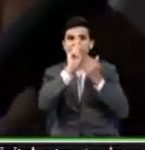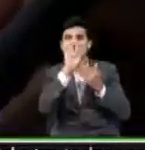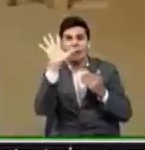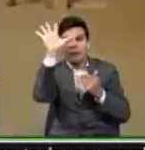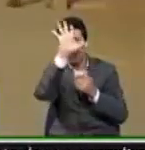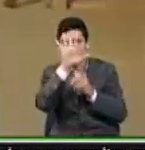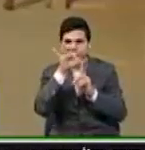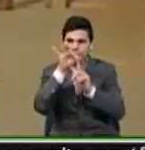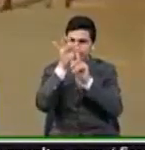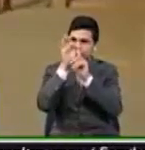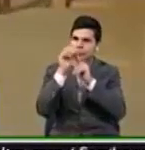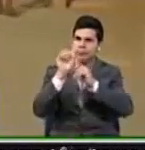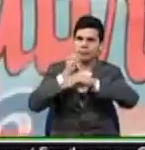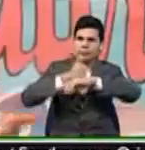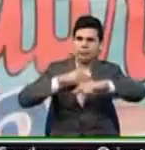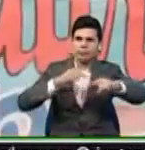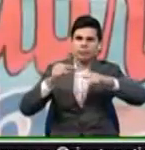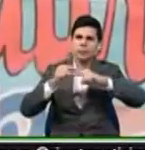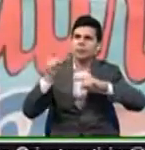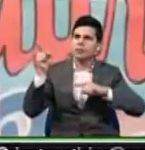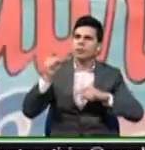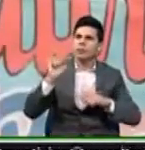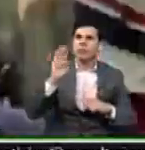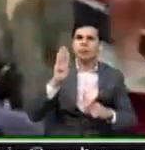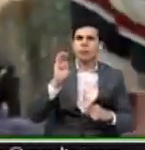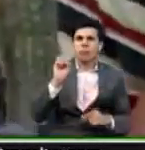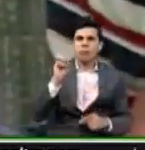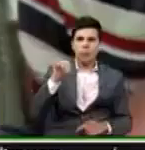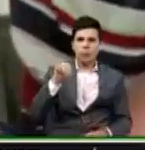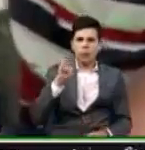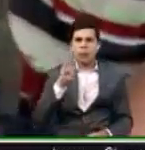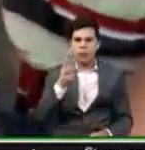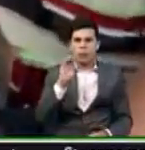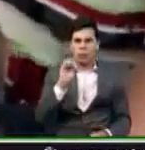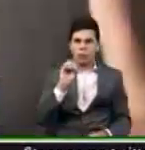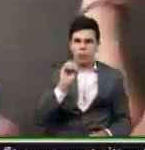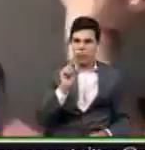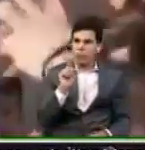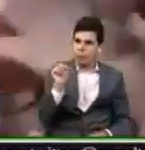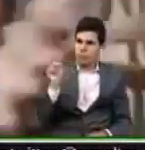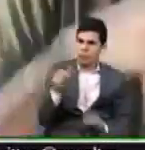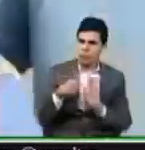nacional. Uno de ellos, la dirección del videoclip El Bombo, de la agrupación Shock It Down.